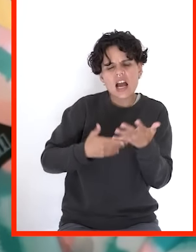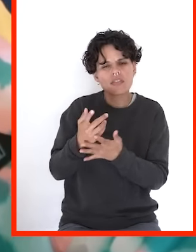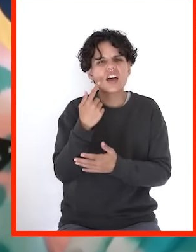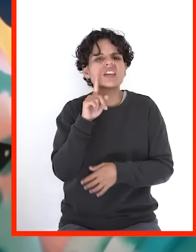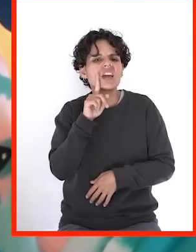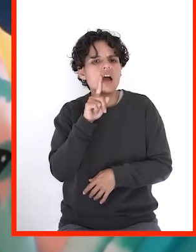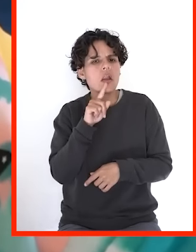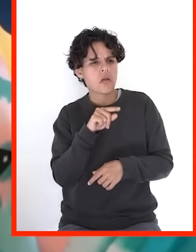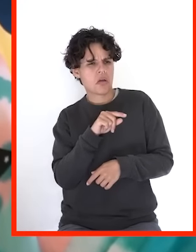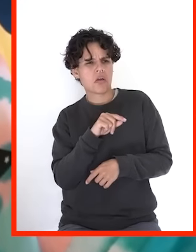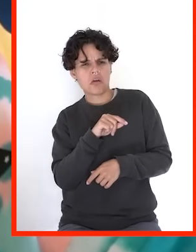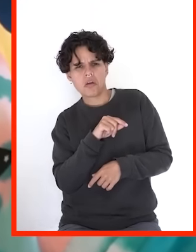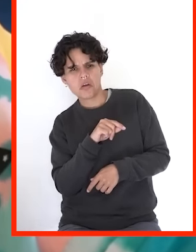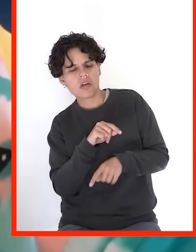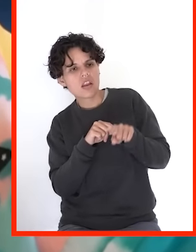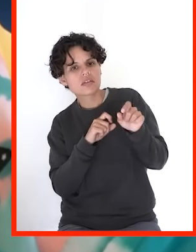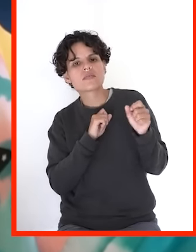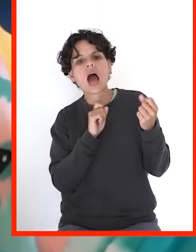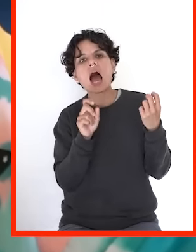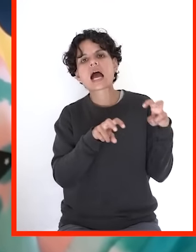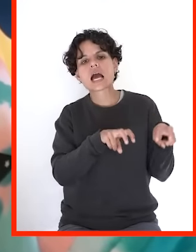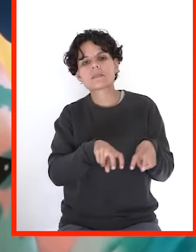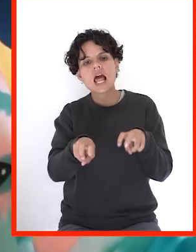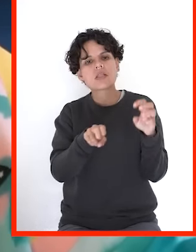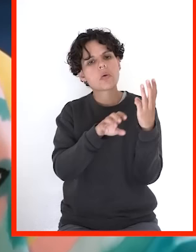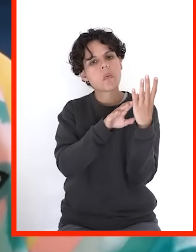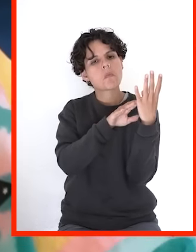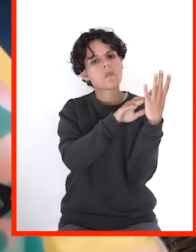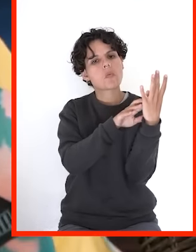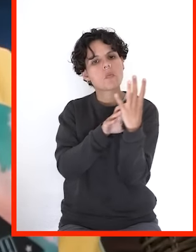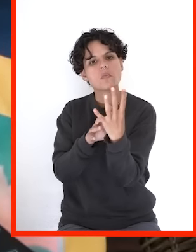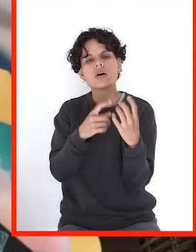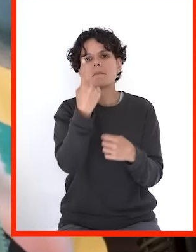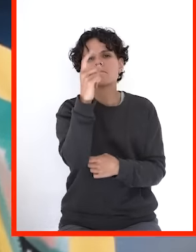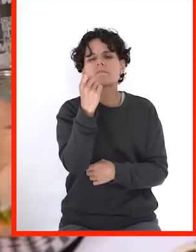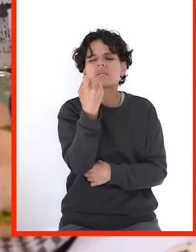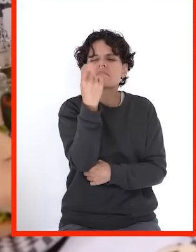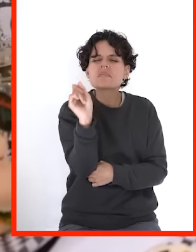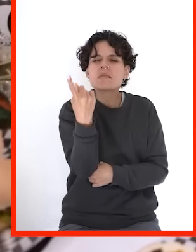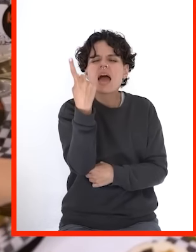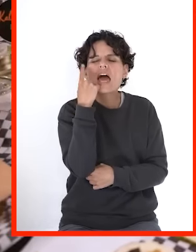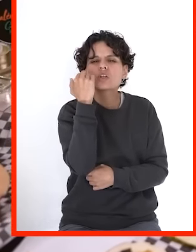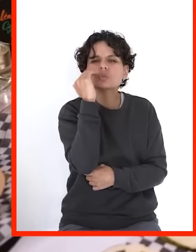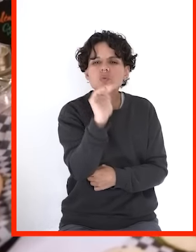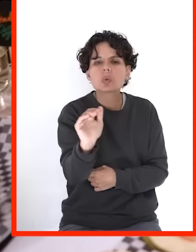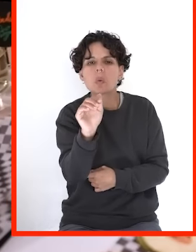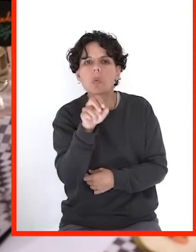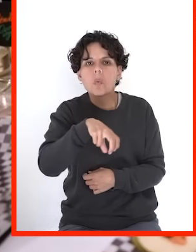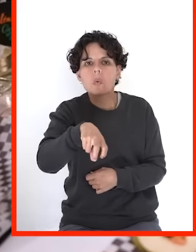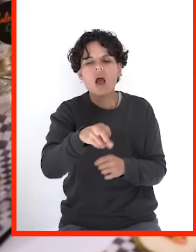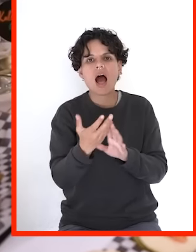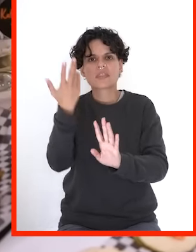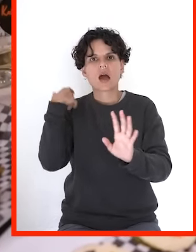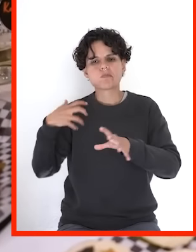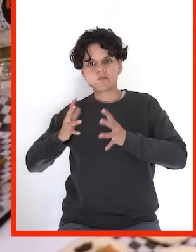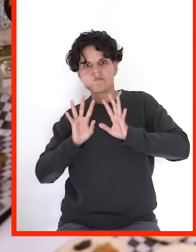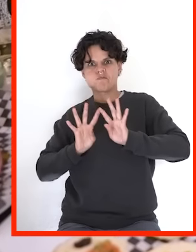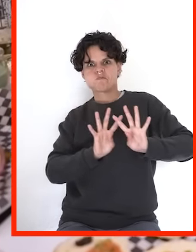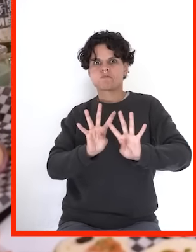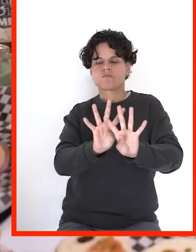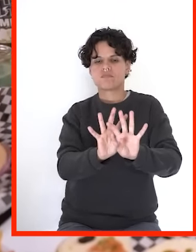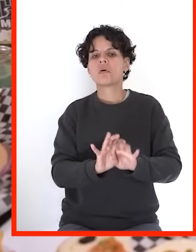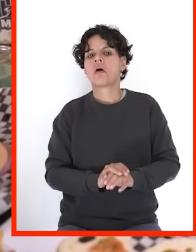ahí, weón. ¿Cuál, weón? El primero. Y era el primero, así el más chiquitito, y atrás como 100 weones caminando. Así. Y dije, ay, qué weón, ese weón, el partano la